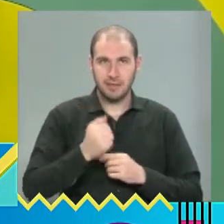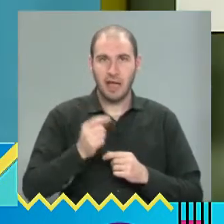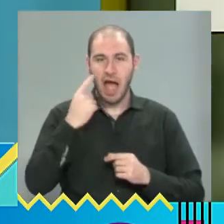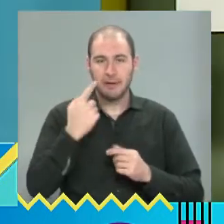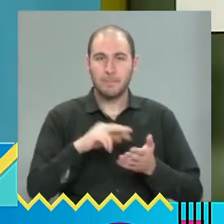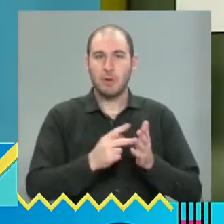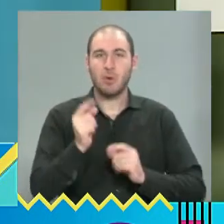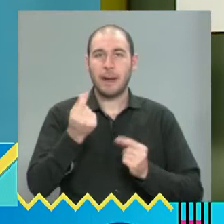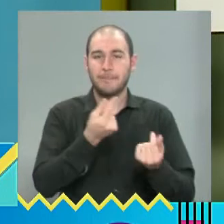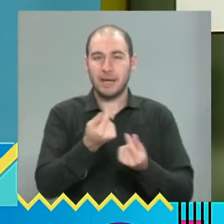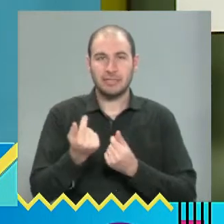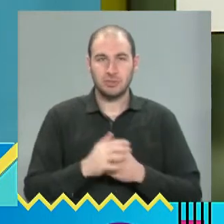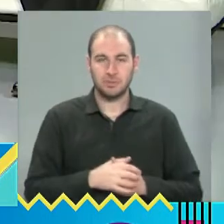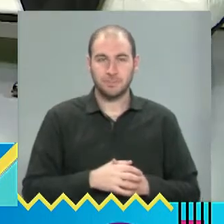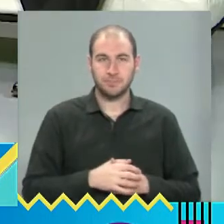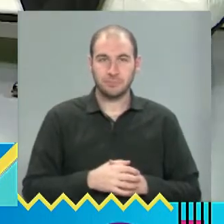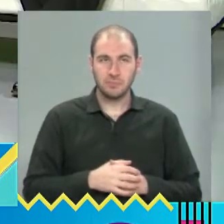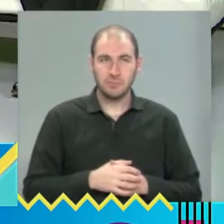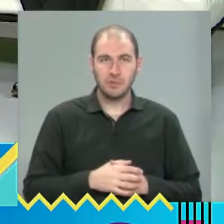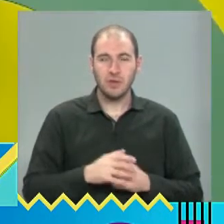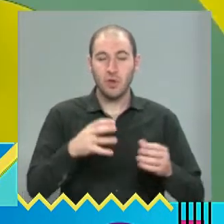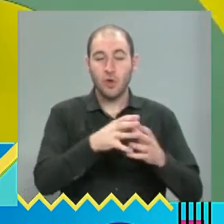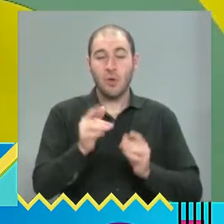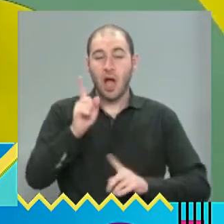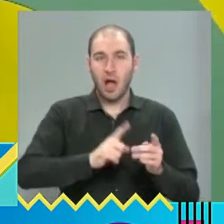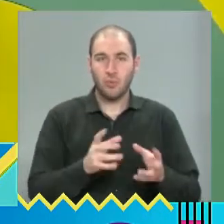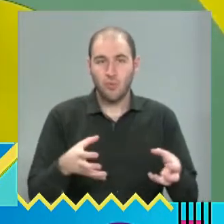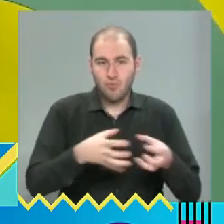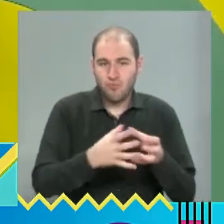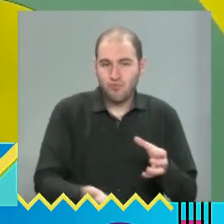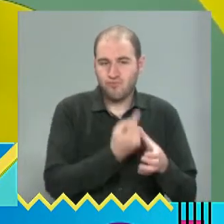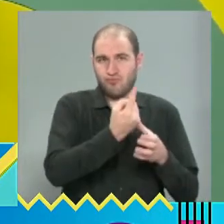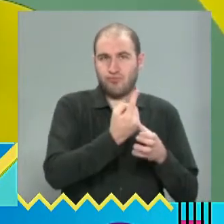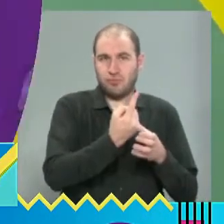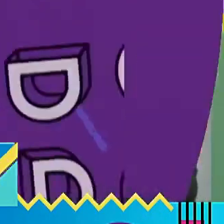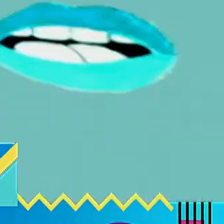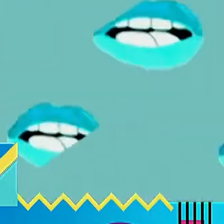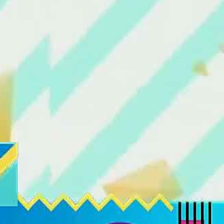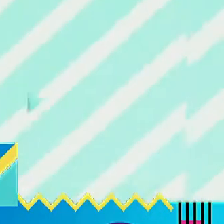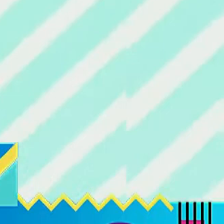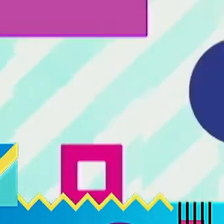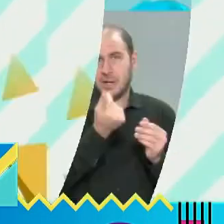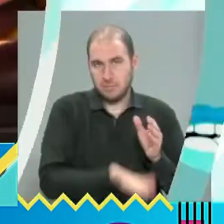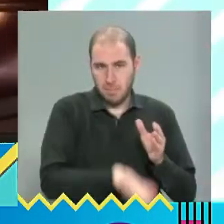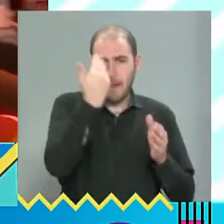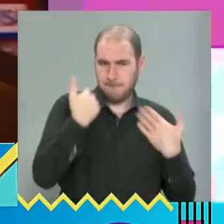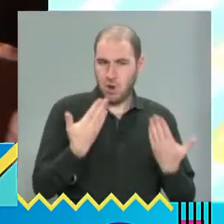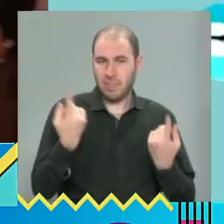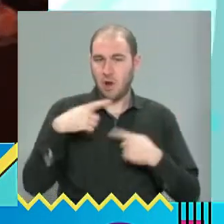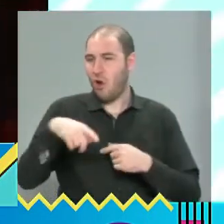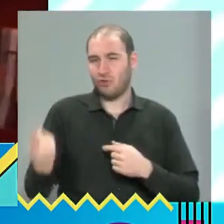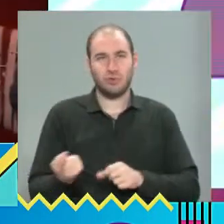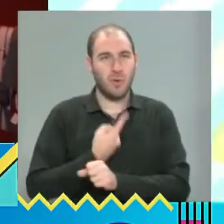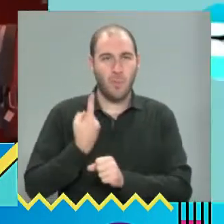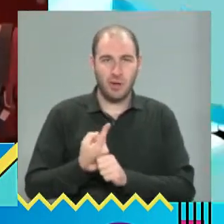el impacto en precios, ¿sí? Hay sectores que están más concentrados y que pueden subir más los precios, pero hay otros que no. Por lo